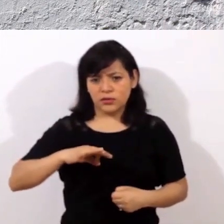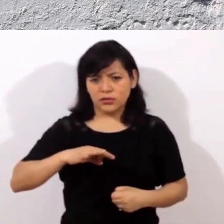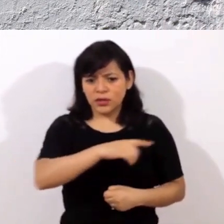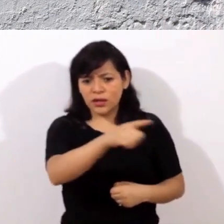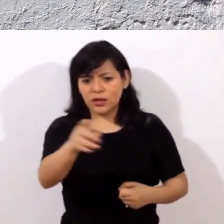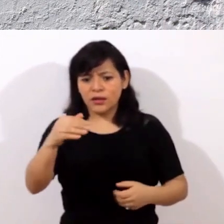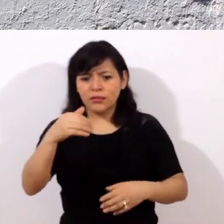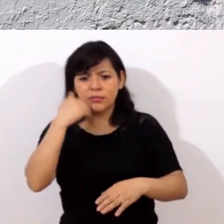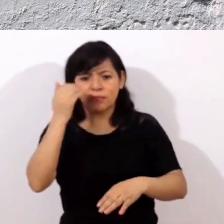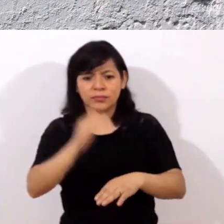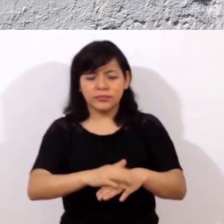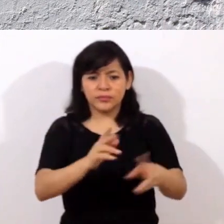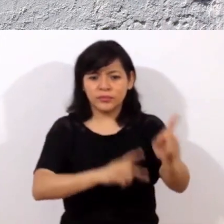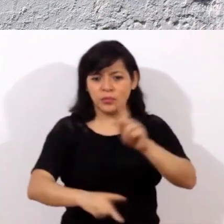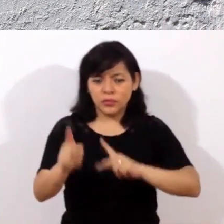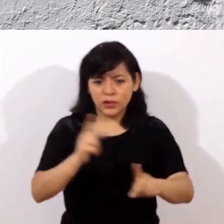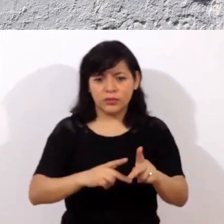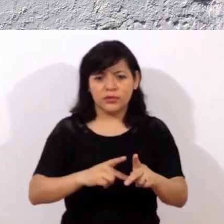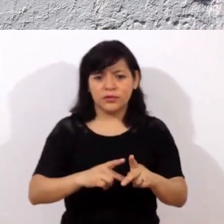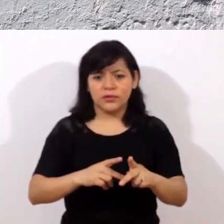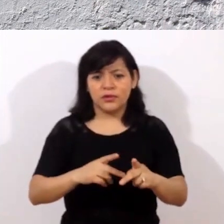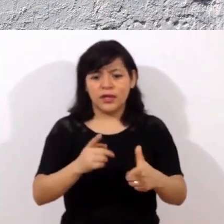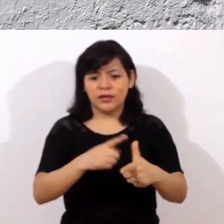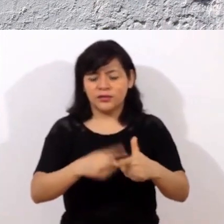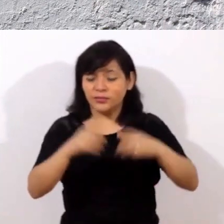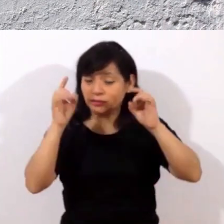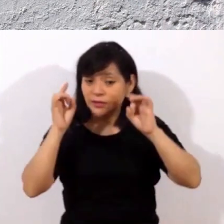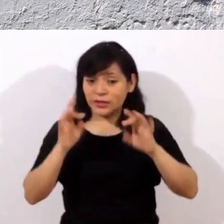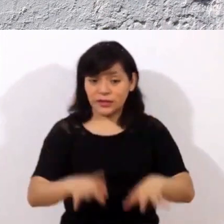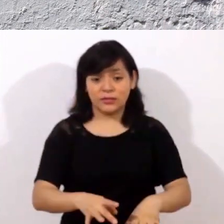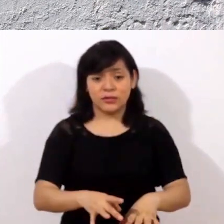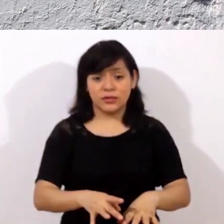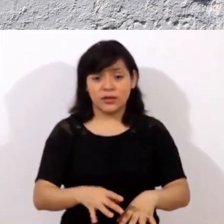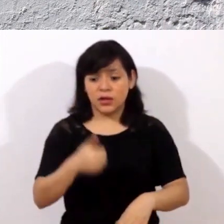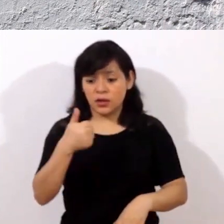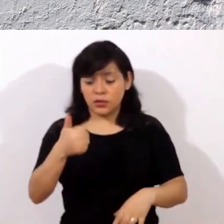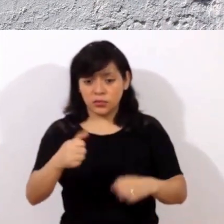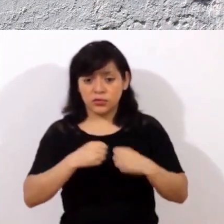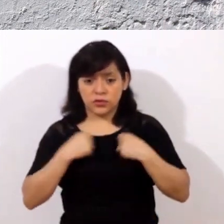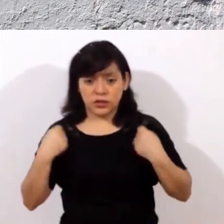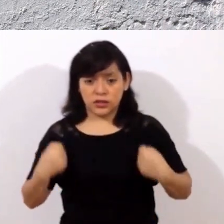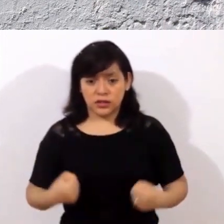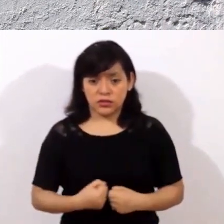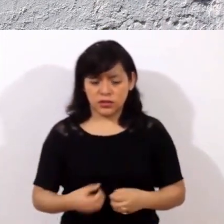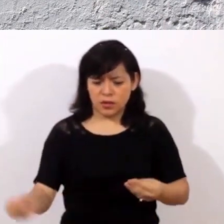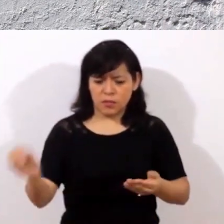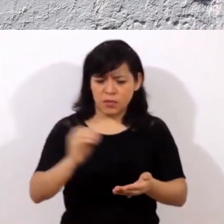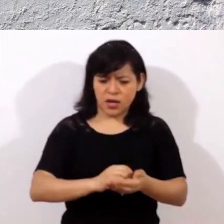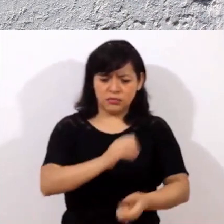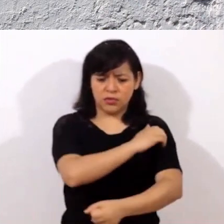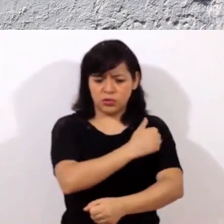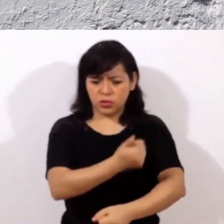pueblo continuaba en su pecaminosidad. A ellos mismos les daba mayor poder, mayor